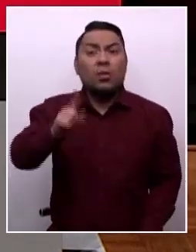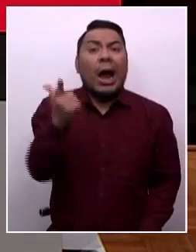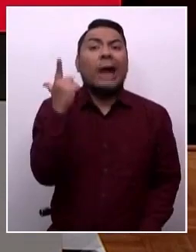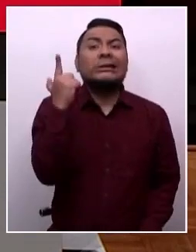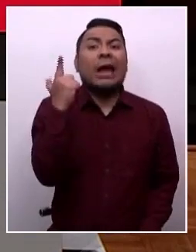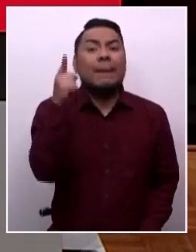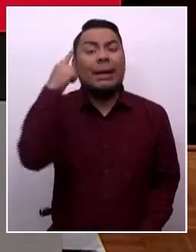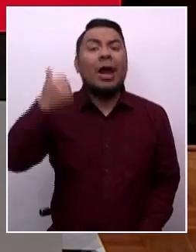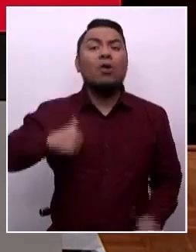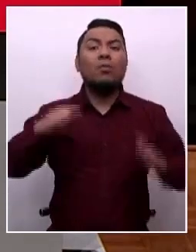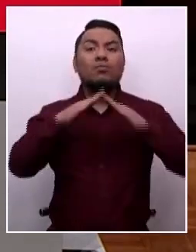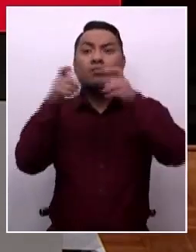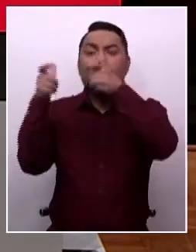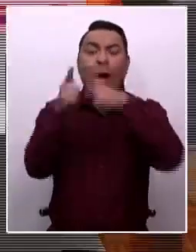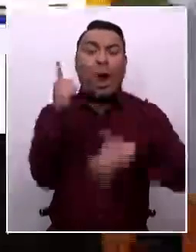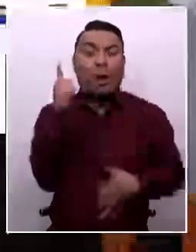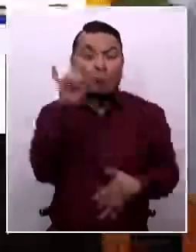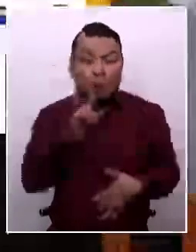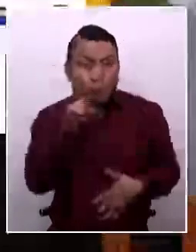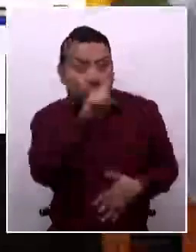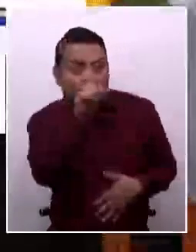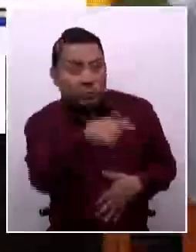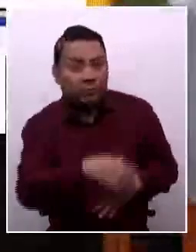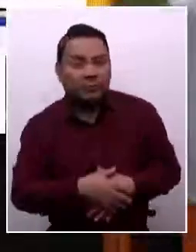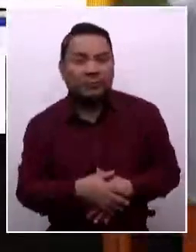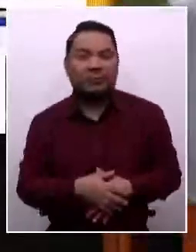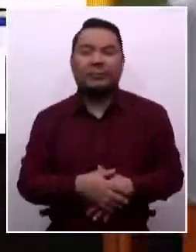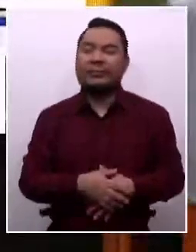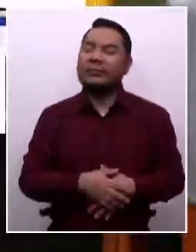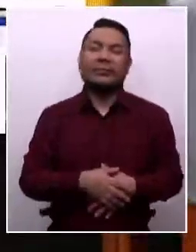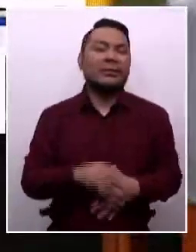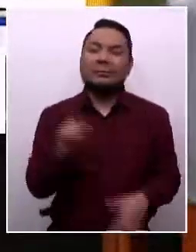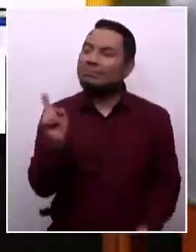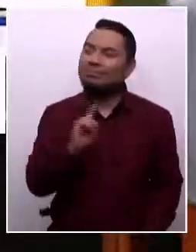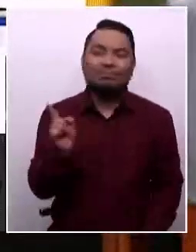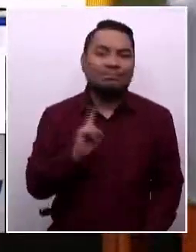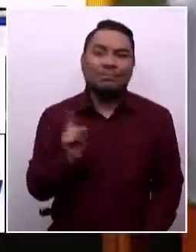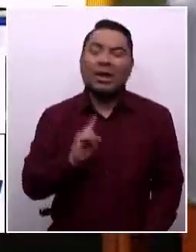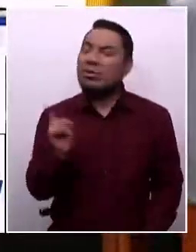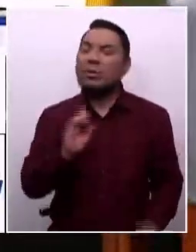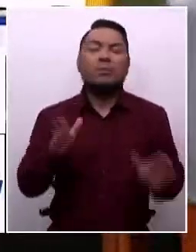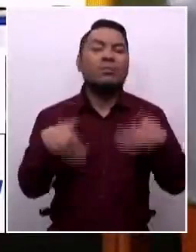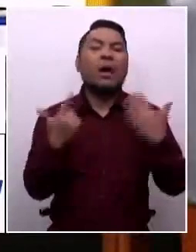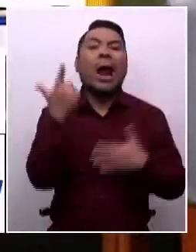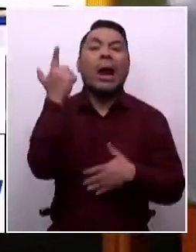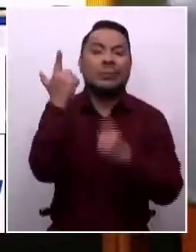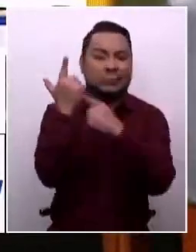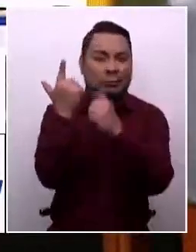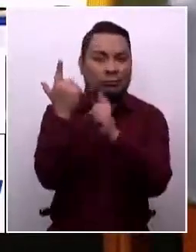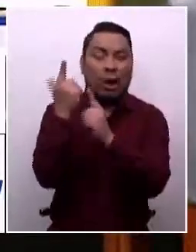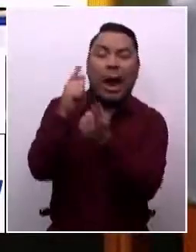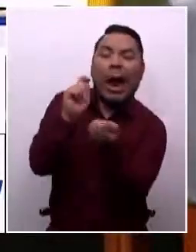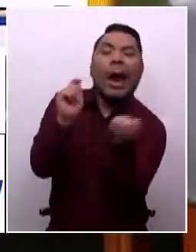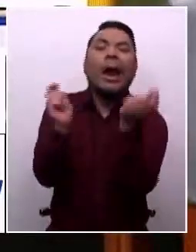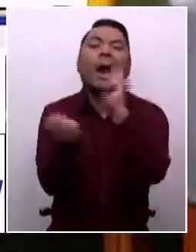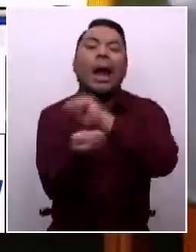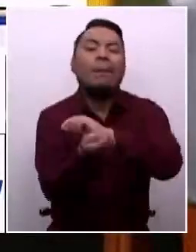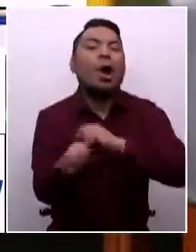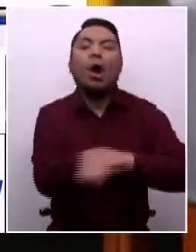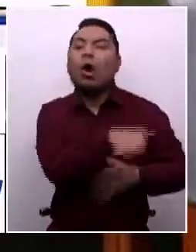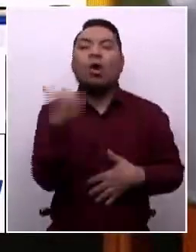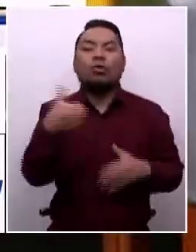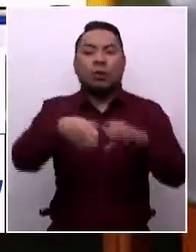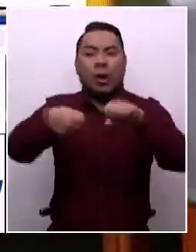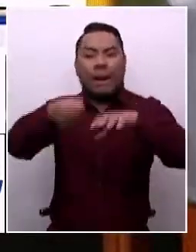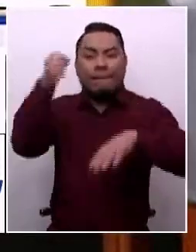serenazgo no no pueden usar arma de fuego deben usar armas no letales pero cuando ya se